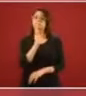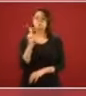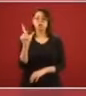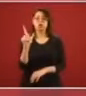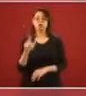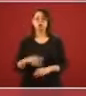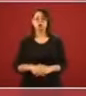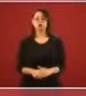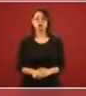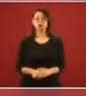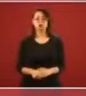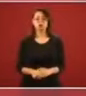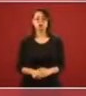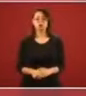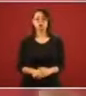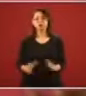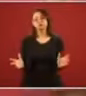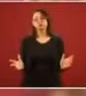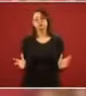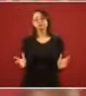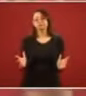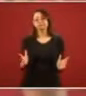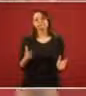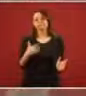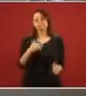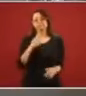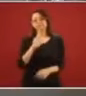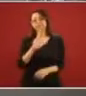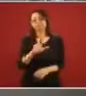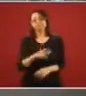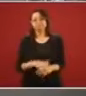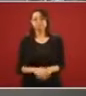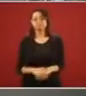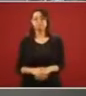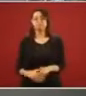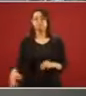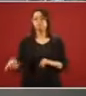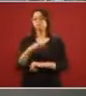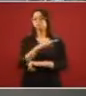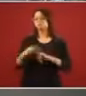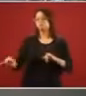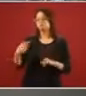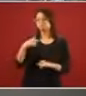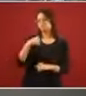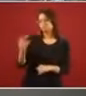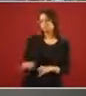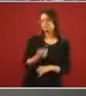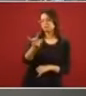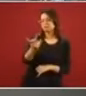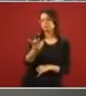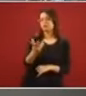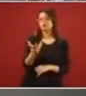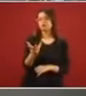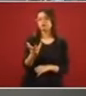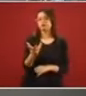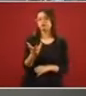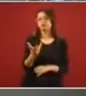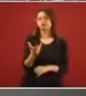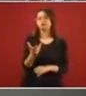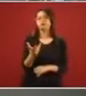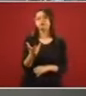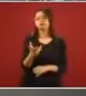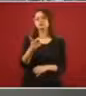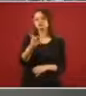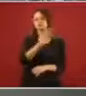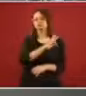Entonces, es un poco la respuesta a tu pregunta. Y nada más, finalmente, una inquietud, presidente. Entiendo, me gustaría saber que nos